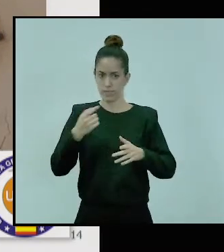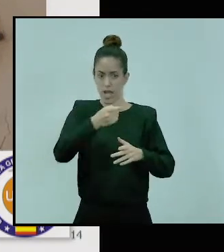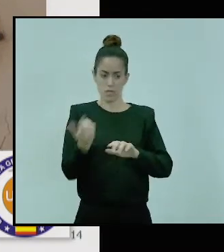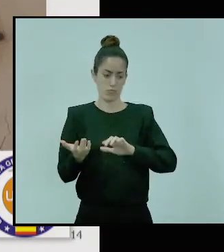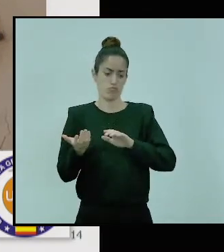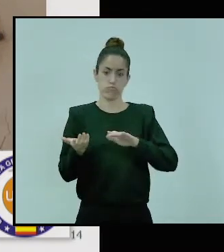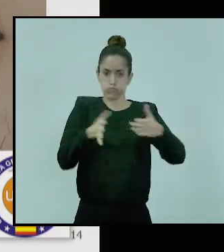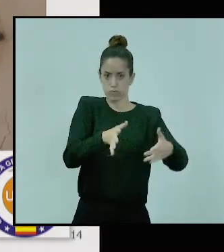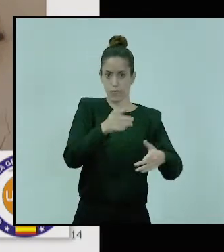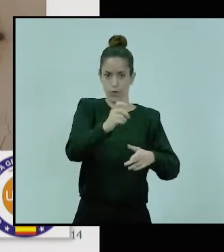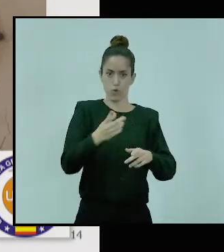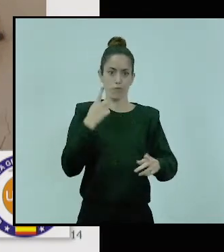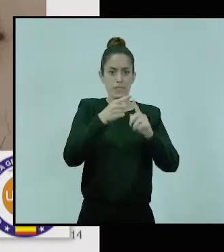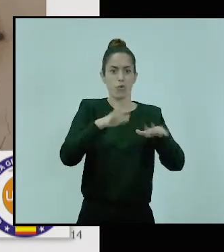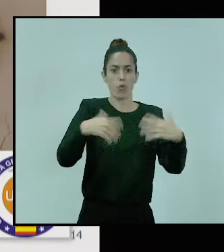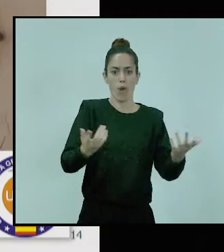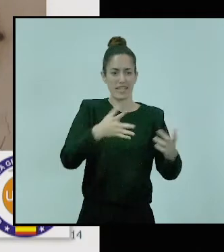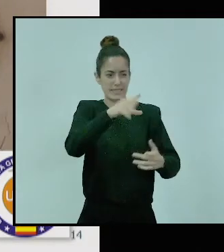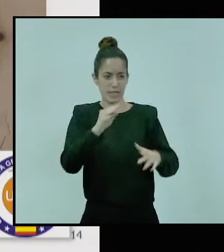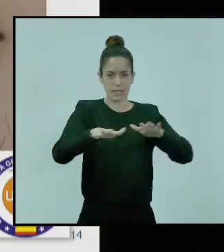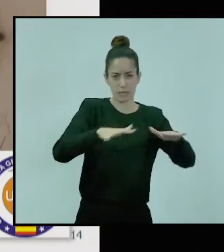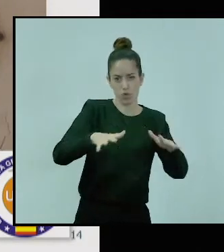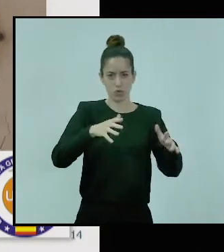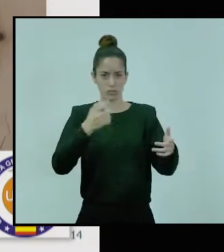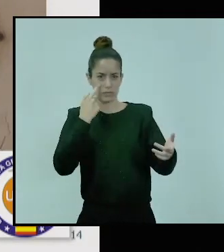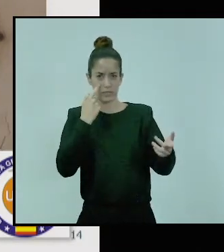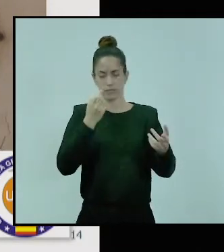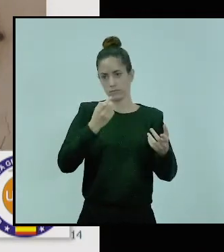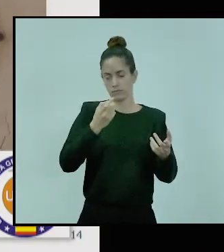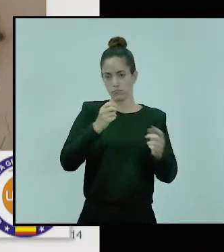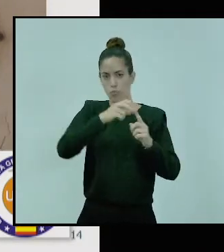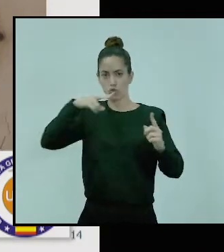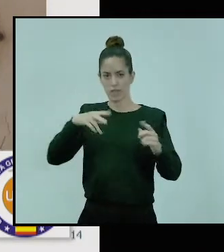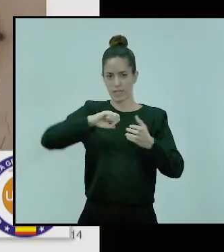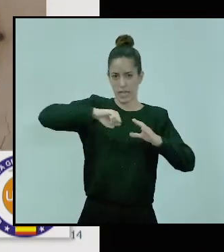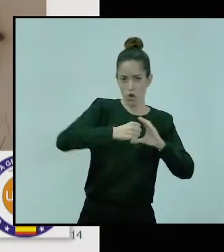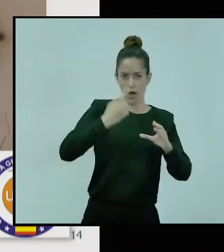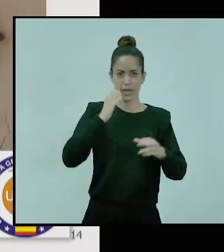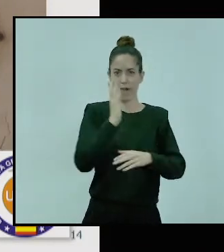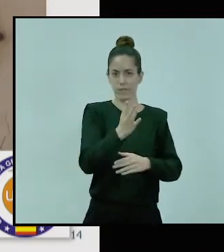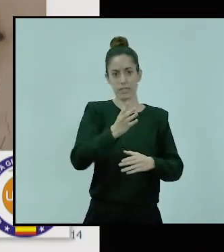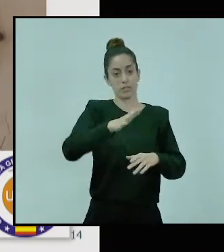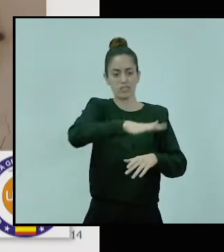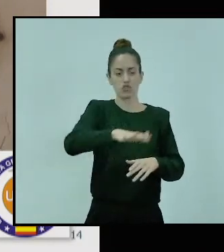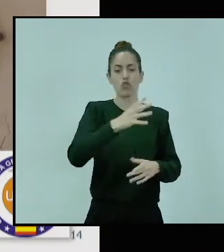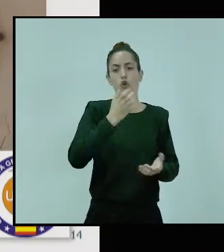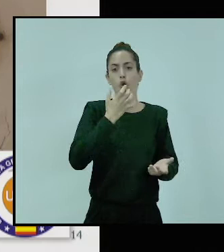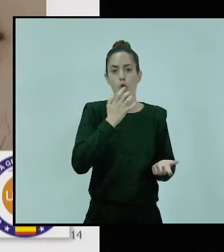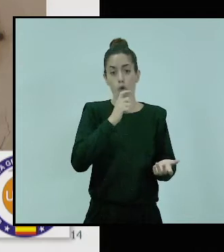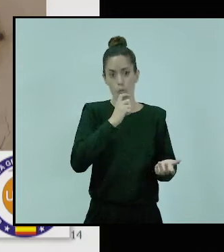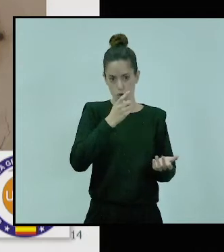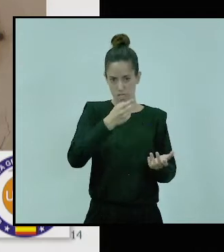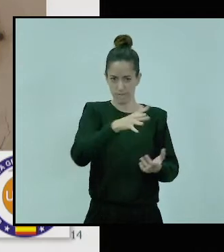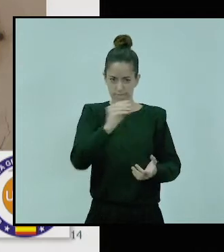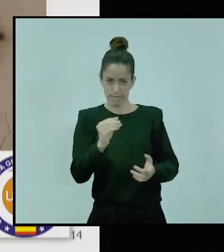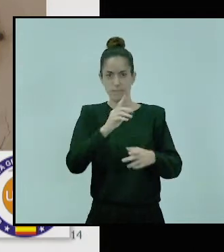misión. La misión era intentar entender el terremoto, cómo había, desde el punto de vista geológico, afectado al entorno